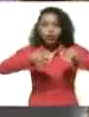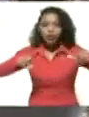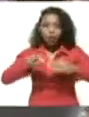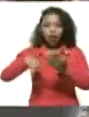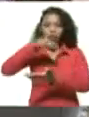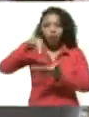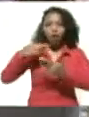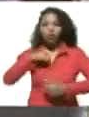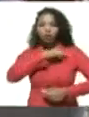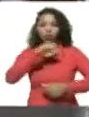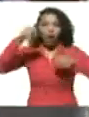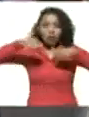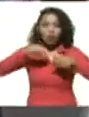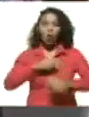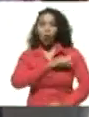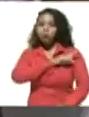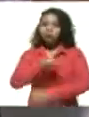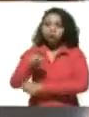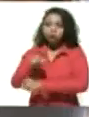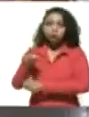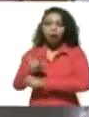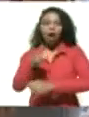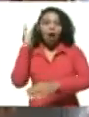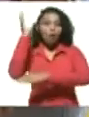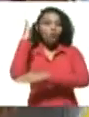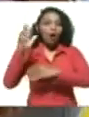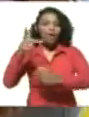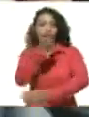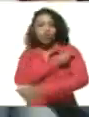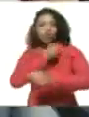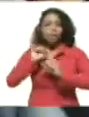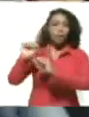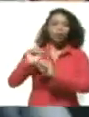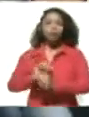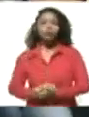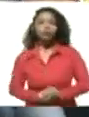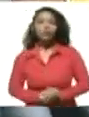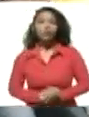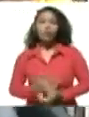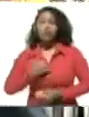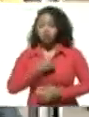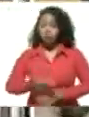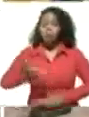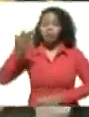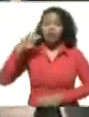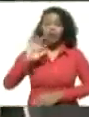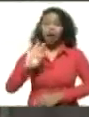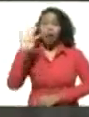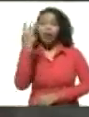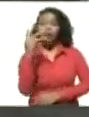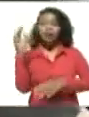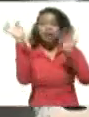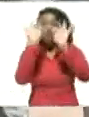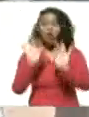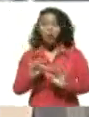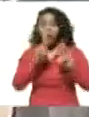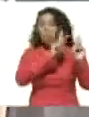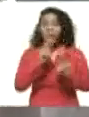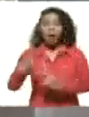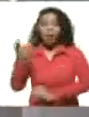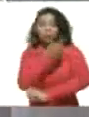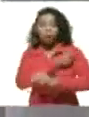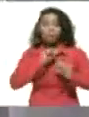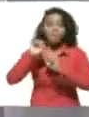vamos a cumplir esta jornada de vacunación así es muy importante porque estamos ya en la cuarta fase del plan de inmunización